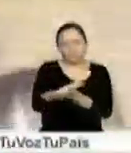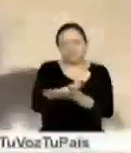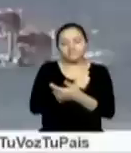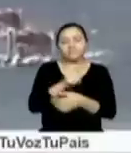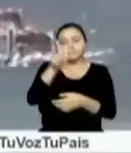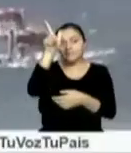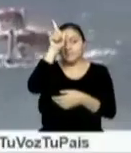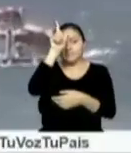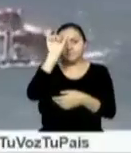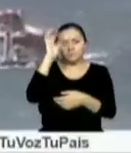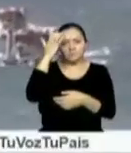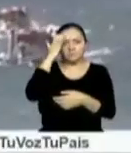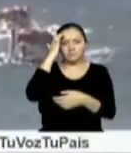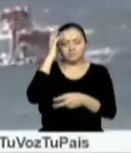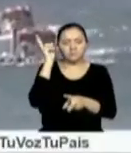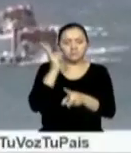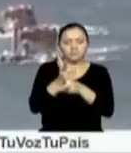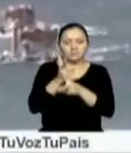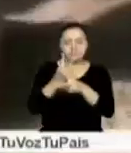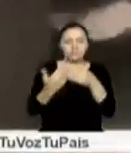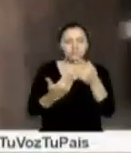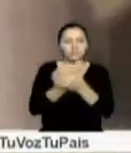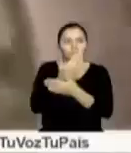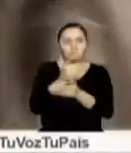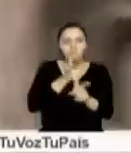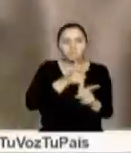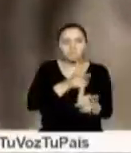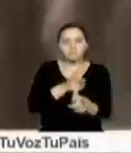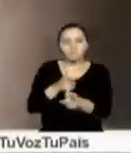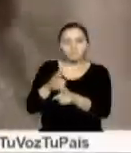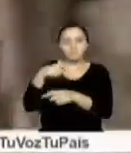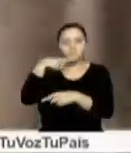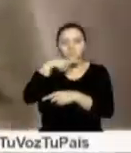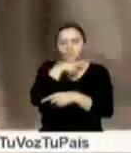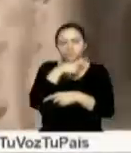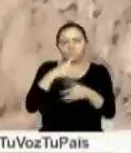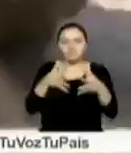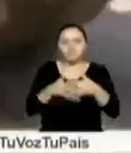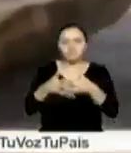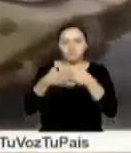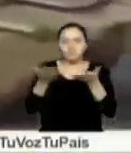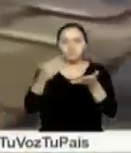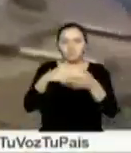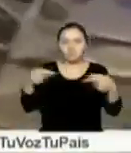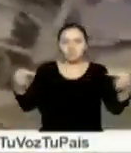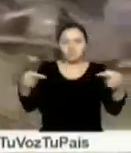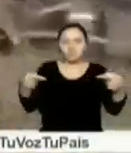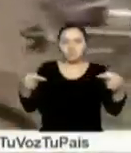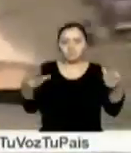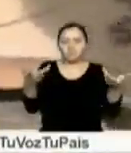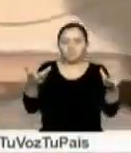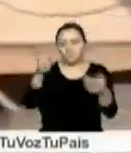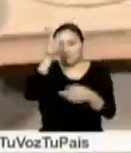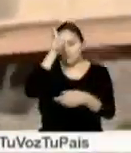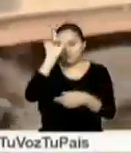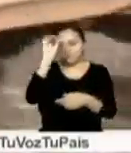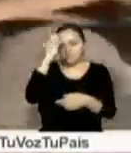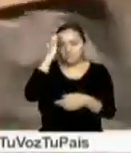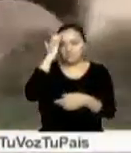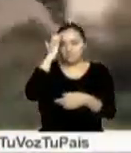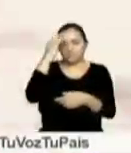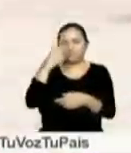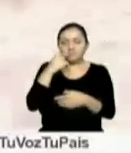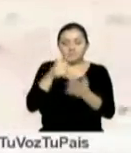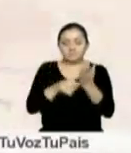Alemania preocupada por el riesgo de una nueva carrera armamentística entre Rusia y Estados Unidos así lo ha expresado el ministro de exteriores